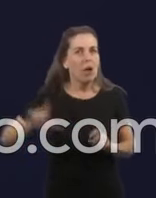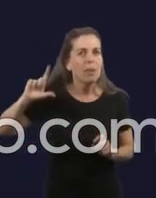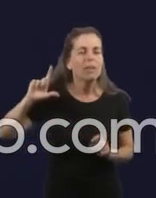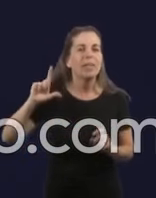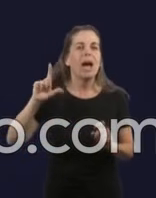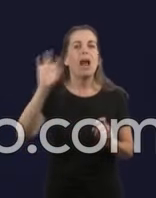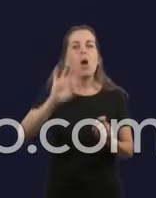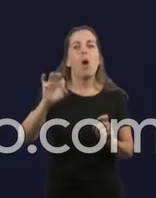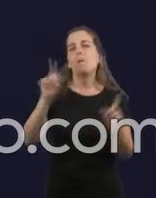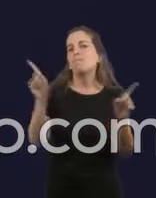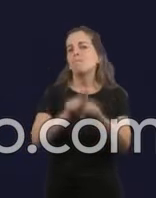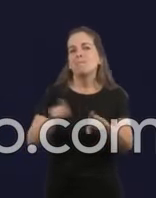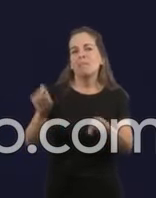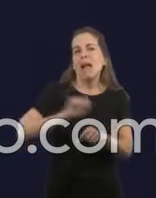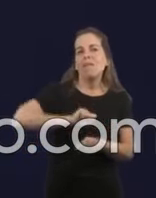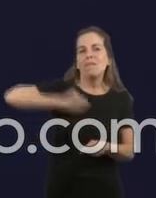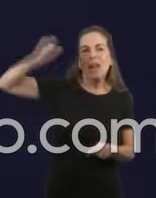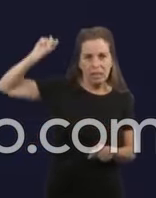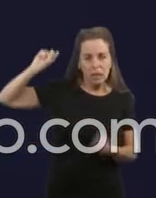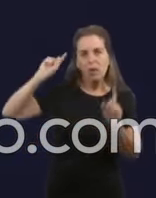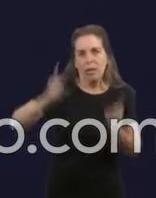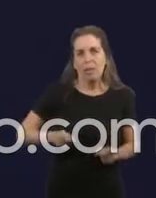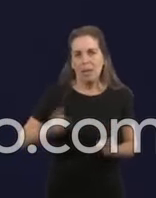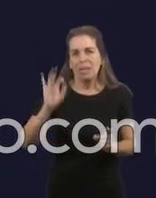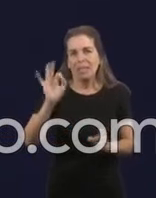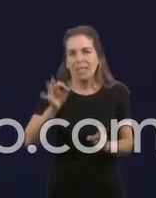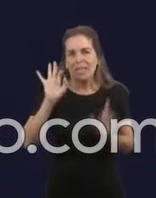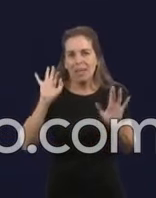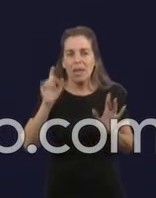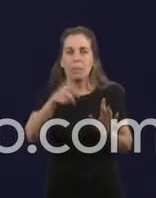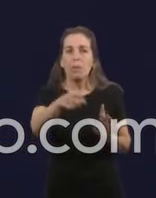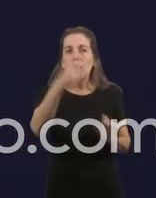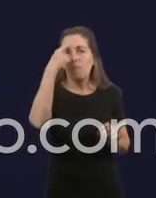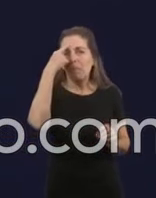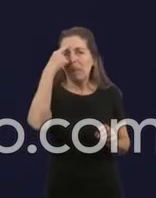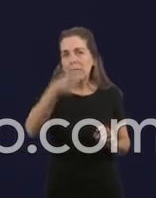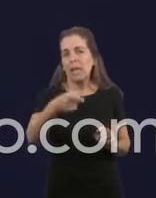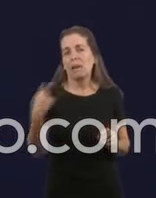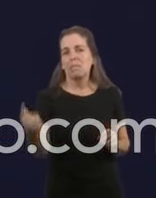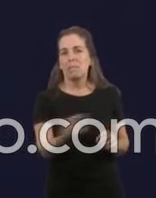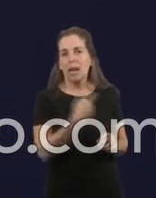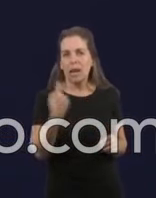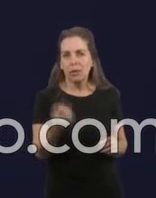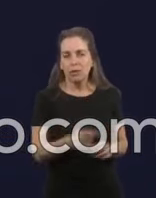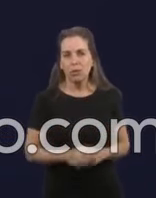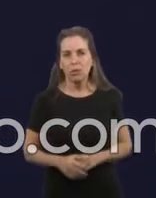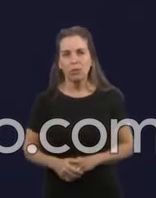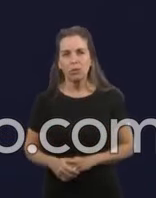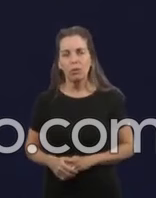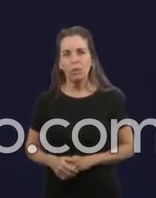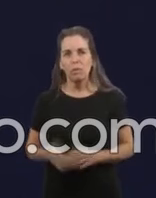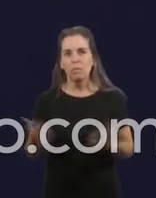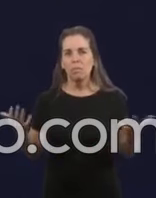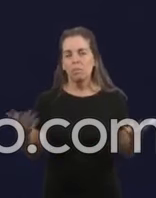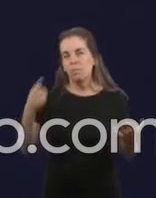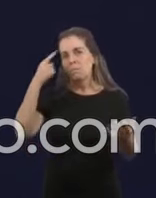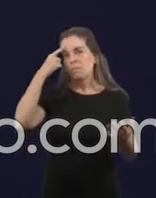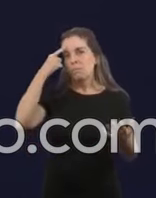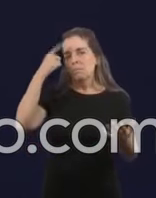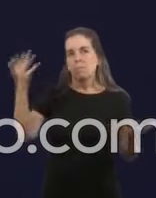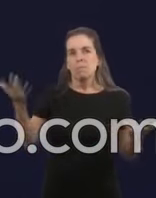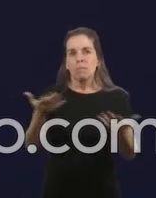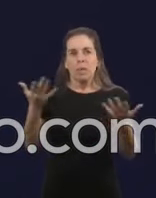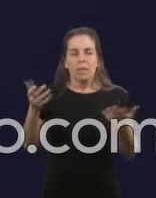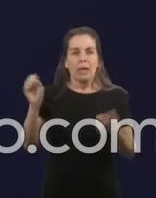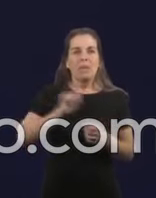afectar la inflación como la afectaron no En definitiva Imagínate que para nosotros vislumbrar inflaciones